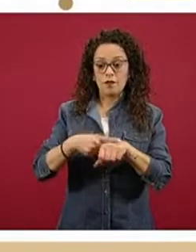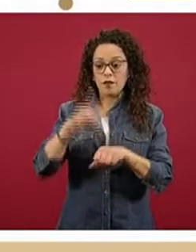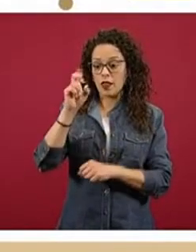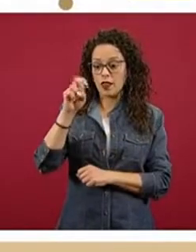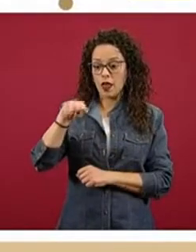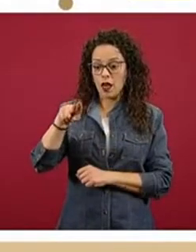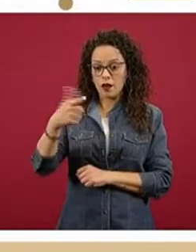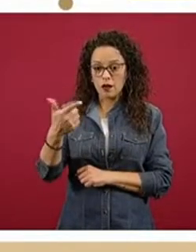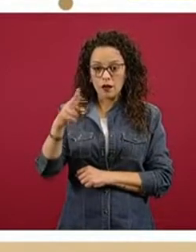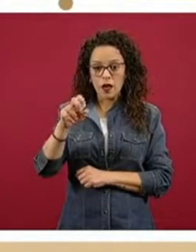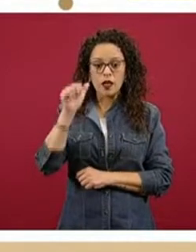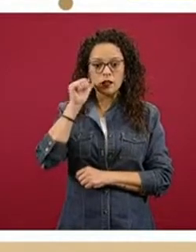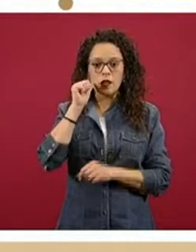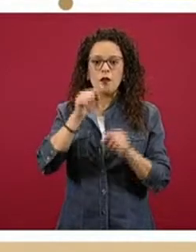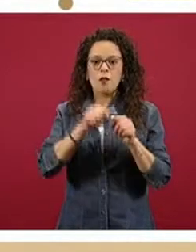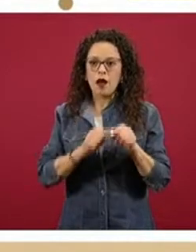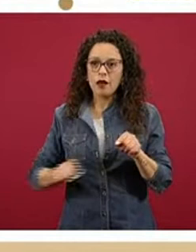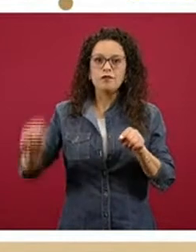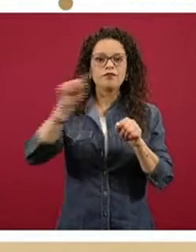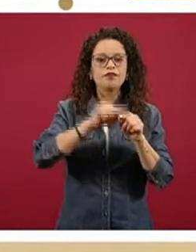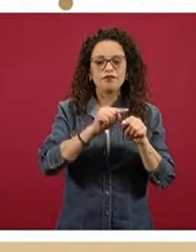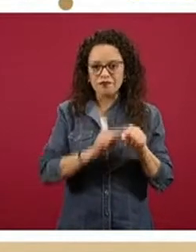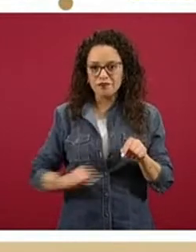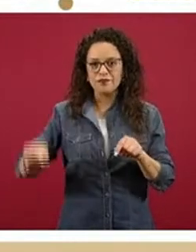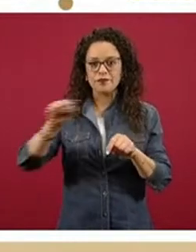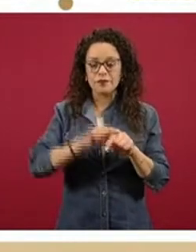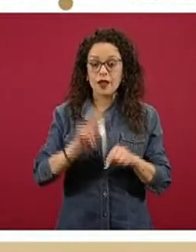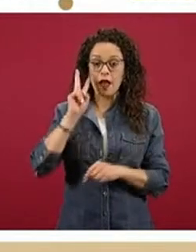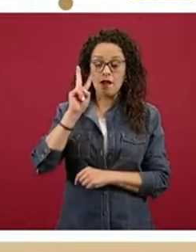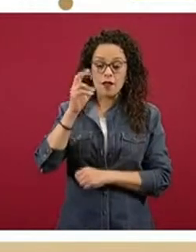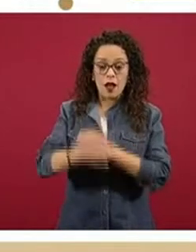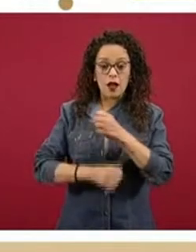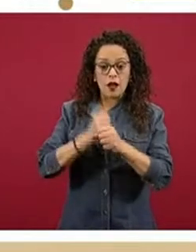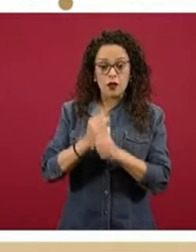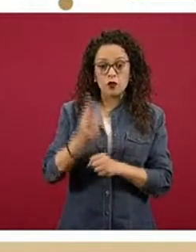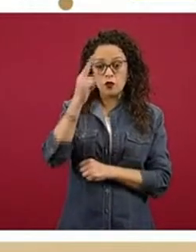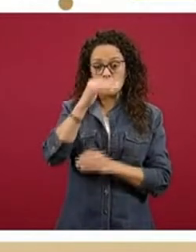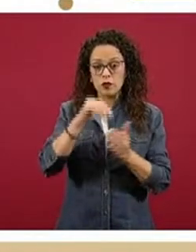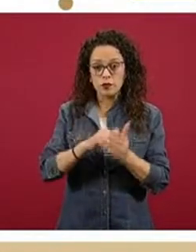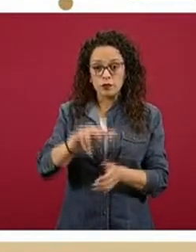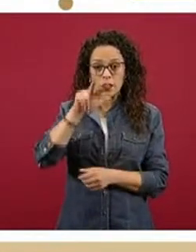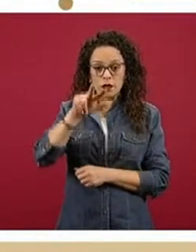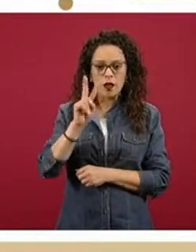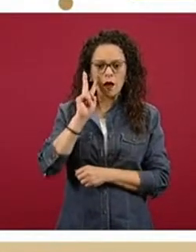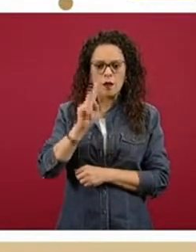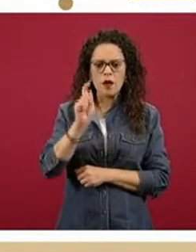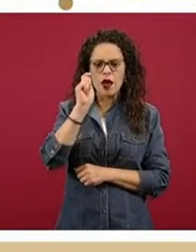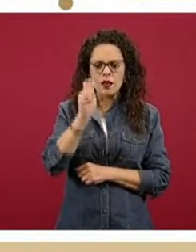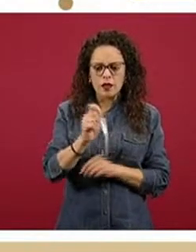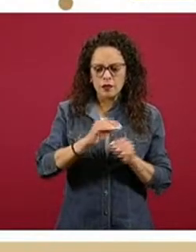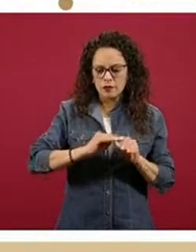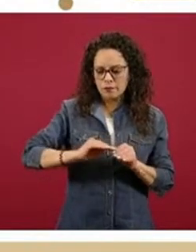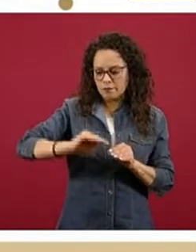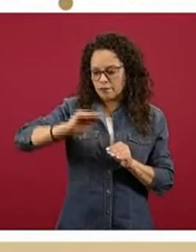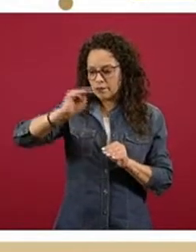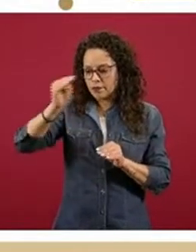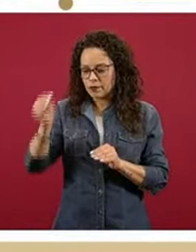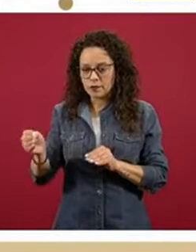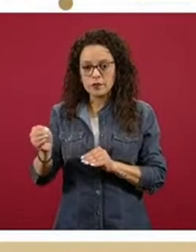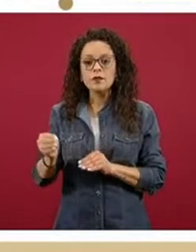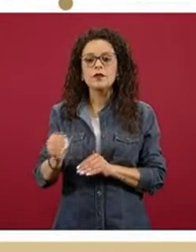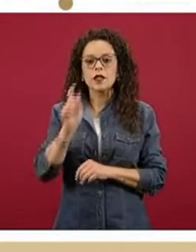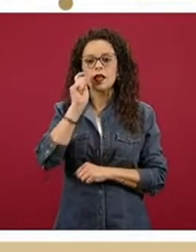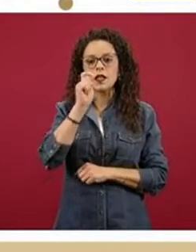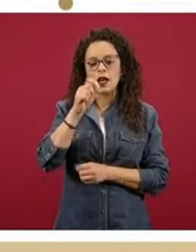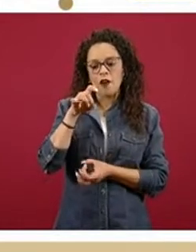nosotros podemos ver que en 2018 vemos esta pequeña montañita en donde está marcado de color amarillo